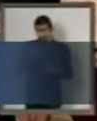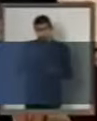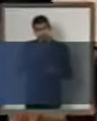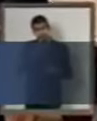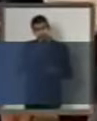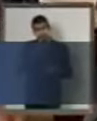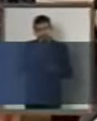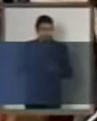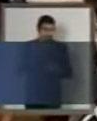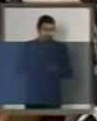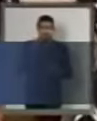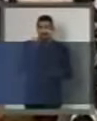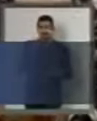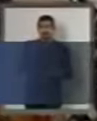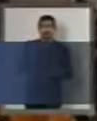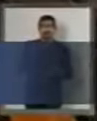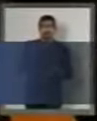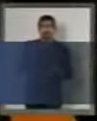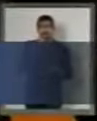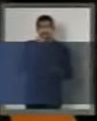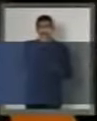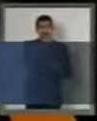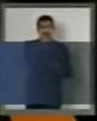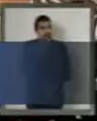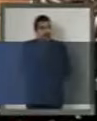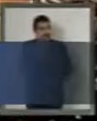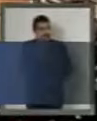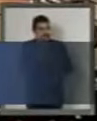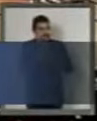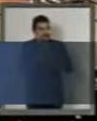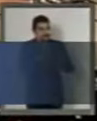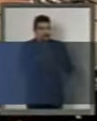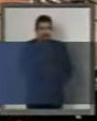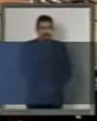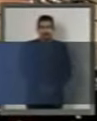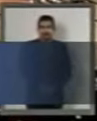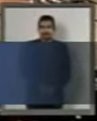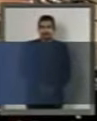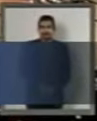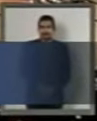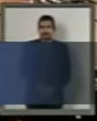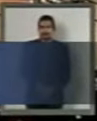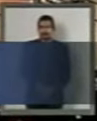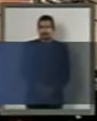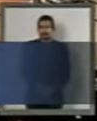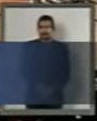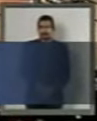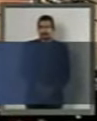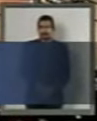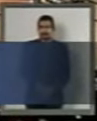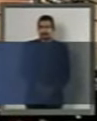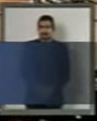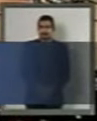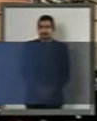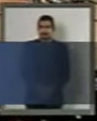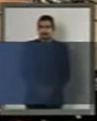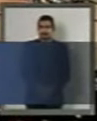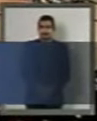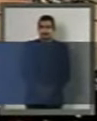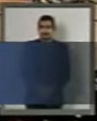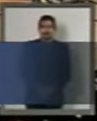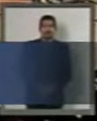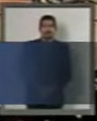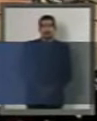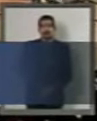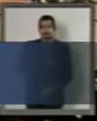las comparecencias se llevarán a cabo ante la Comisión de Justicia, pero también ante un comité ciudadano de